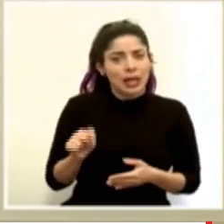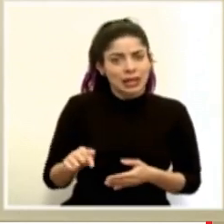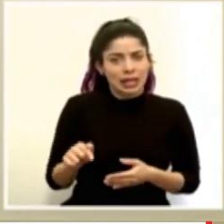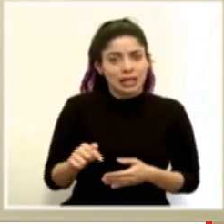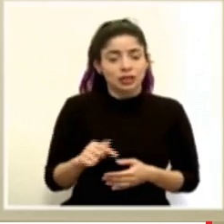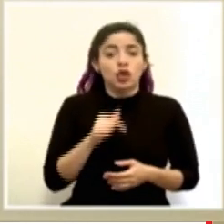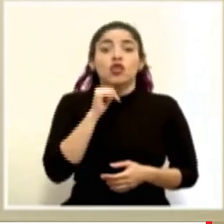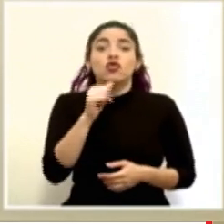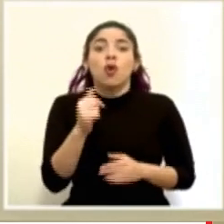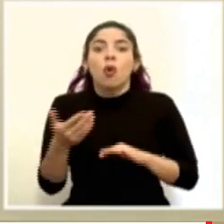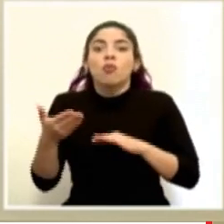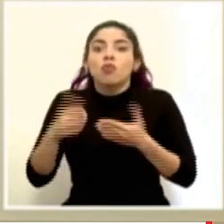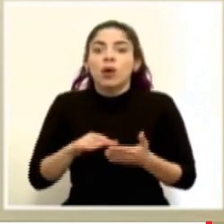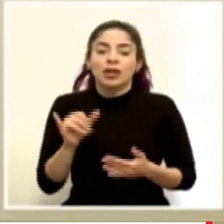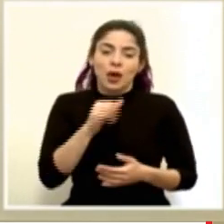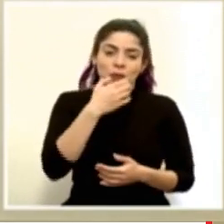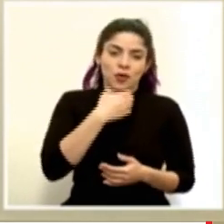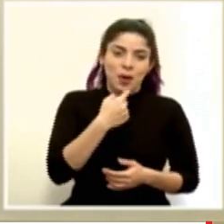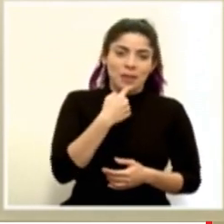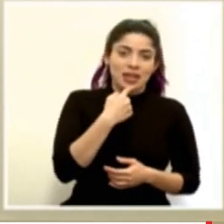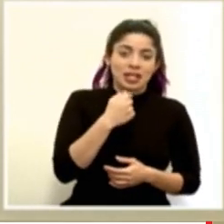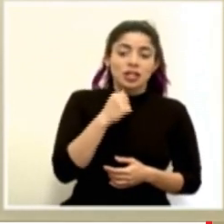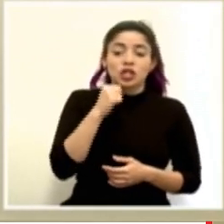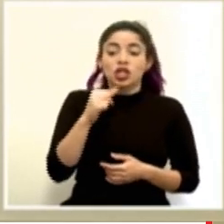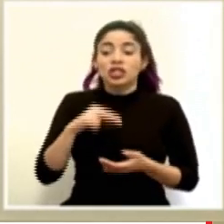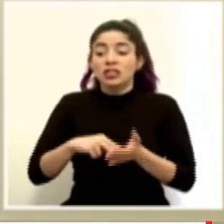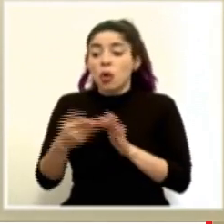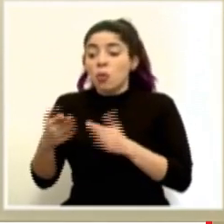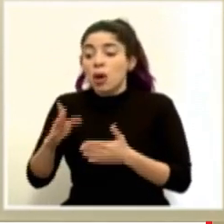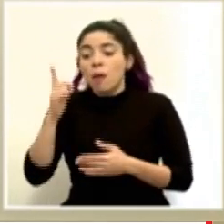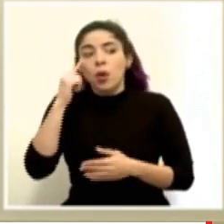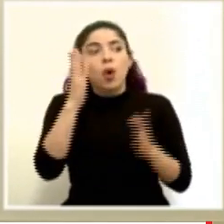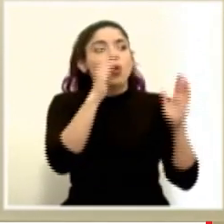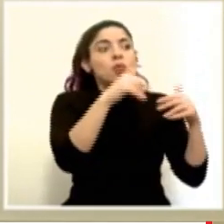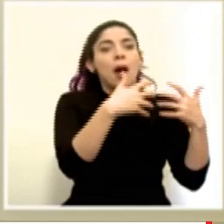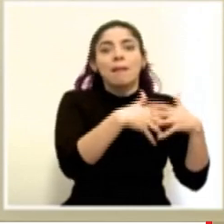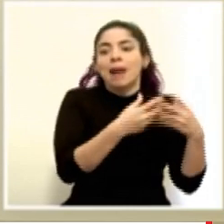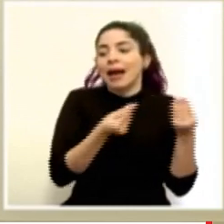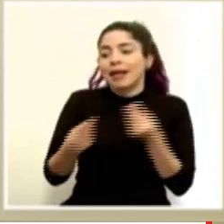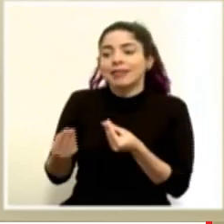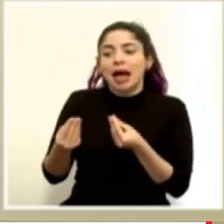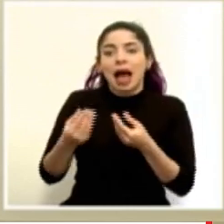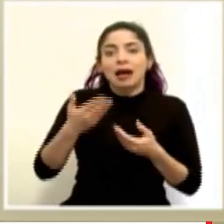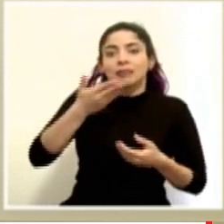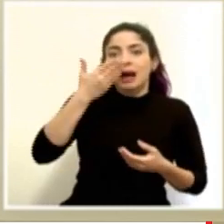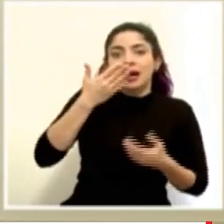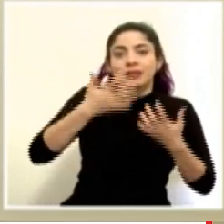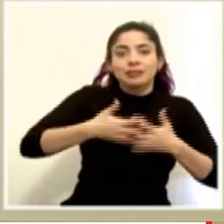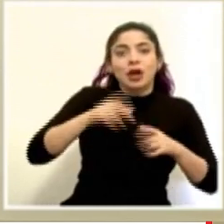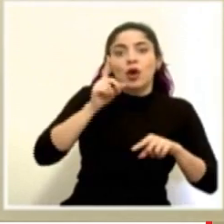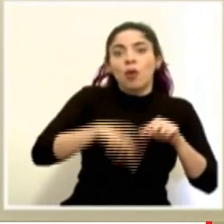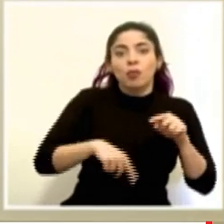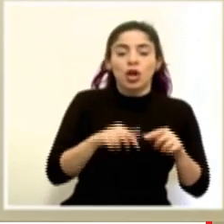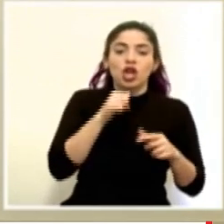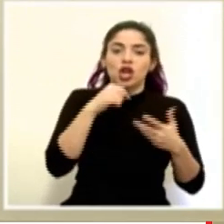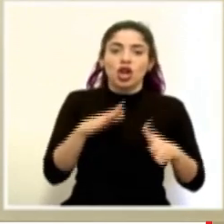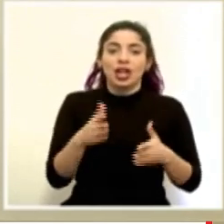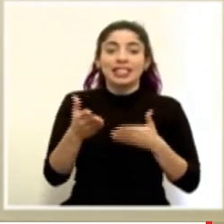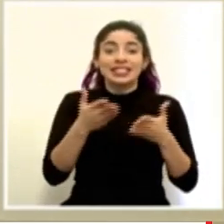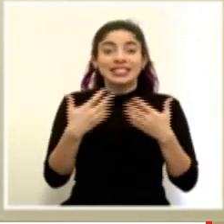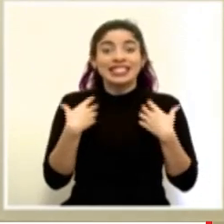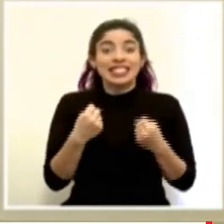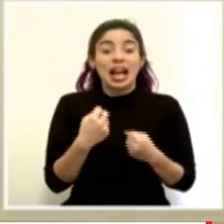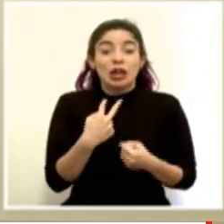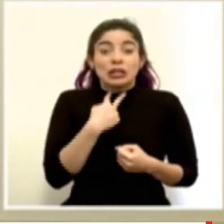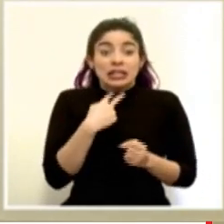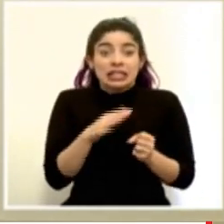que no sea que fallezcan, como decía don Román, porque ya no hay un respirador que ofrecerles. Esa es nuestra misión, no llegar al colapso de los servicios,